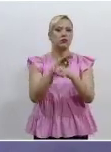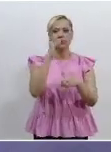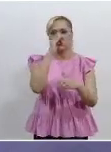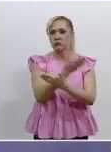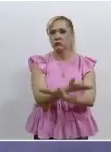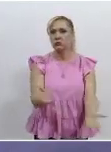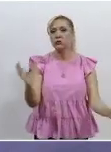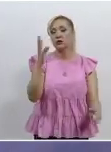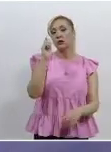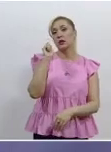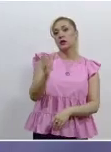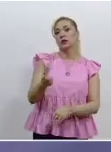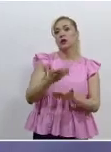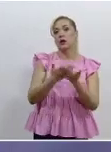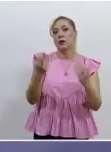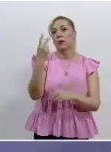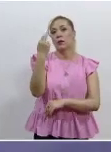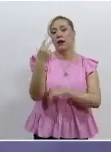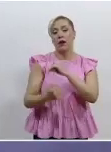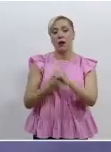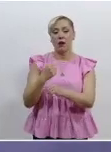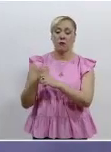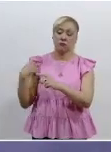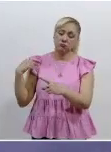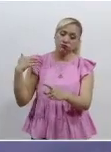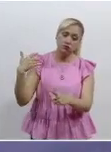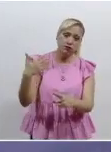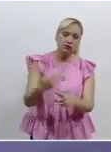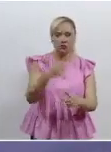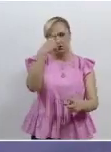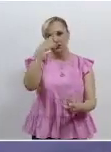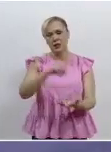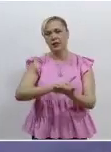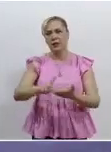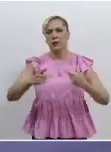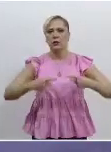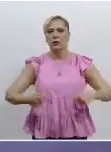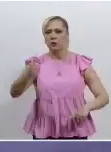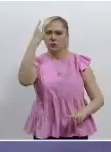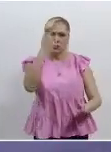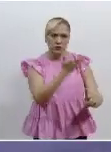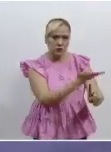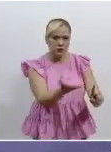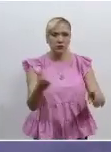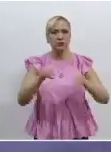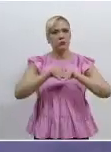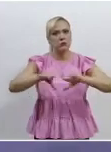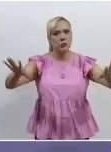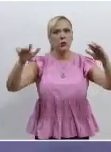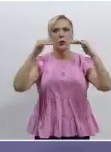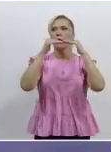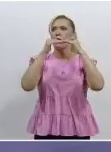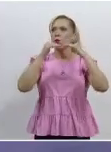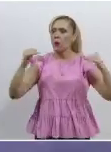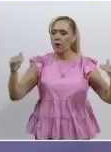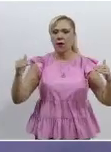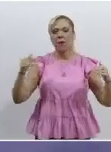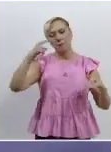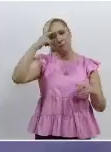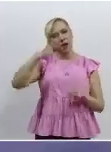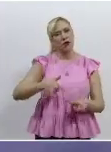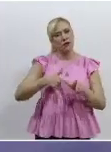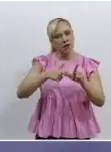primer cuarto de siglo trabajando en favor de los derechos de todas las personas, promoviendo la igualdad y en pie de